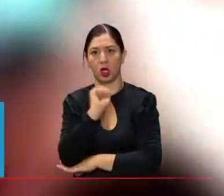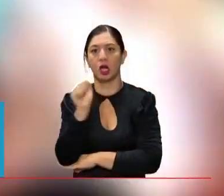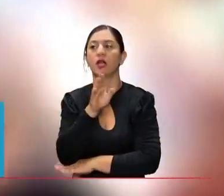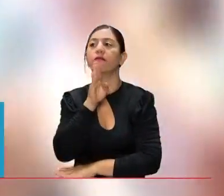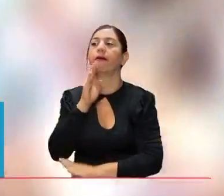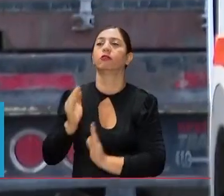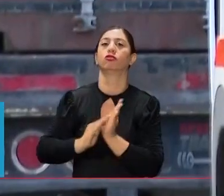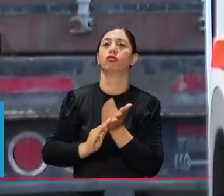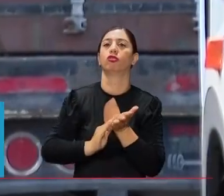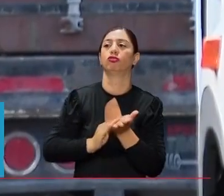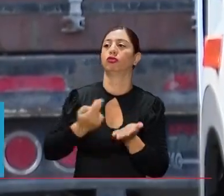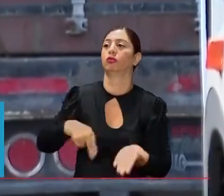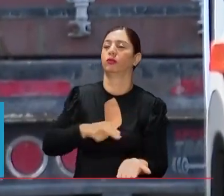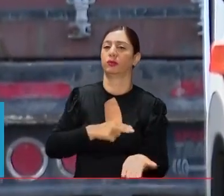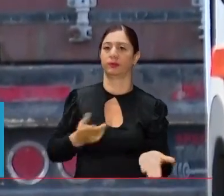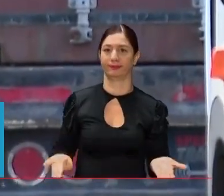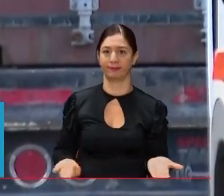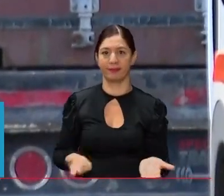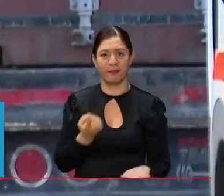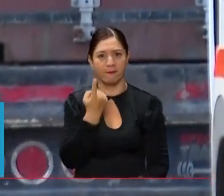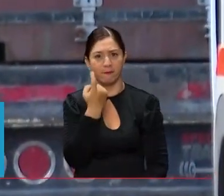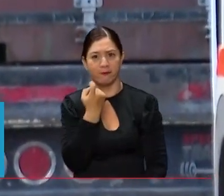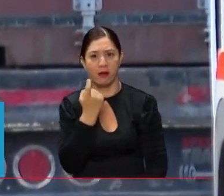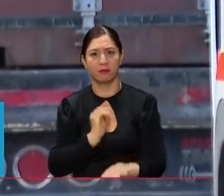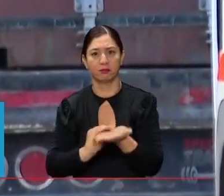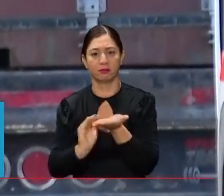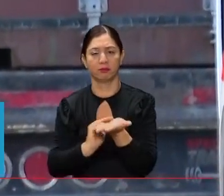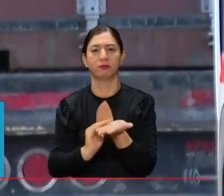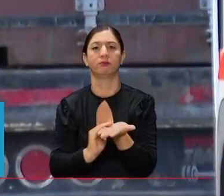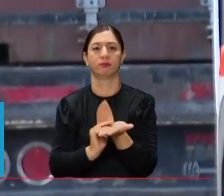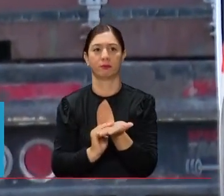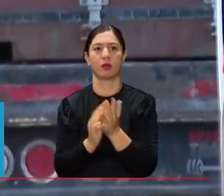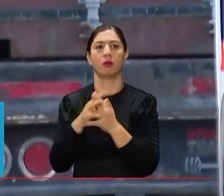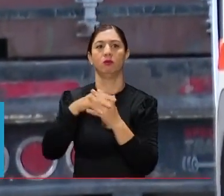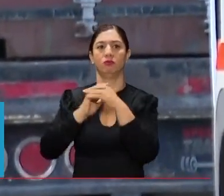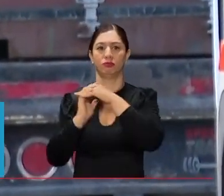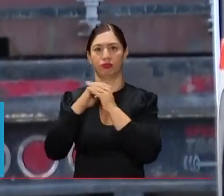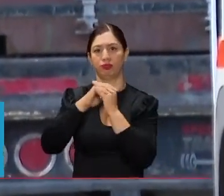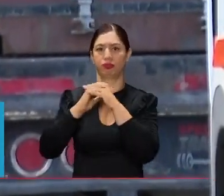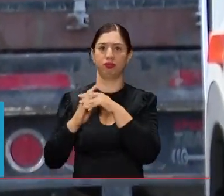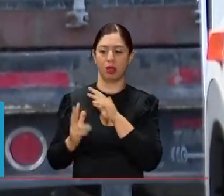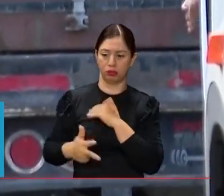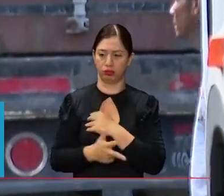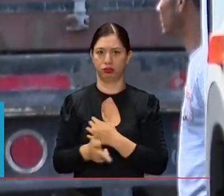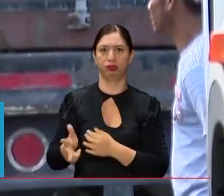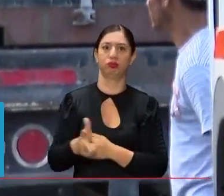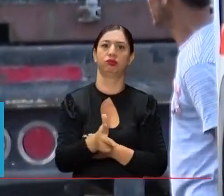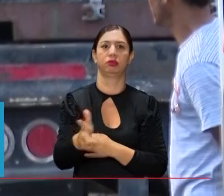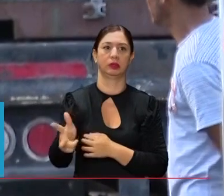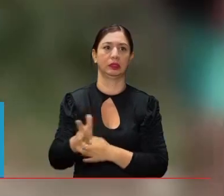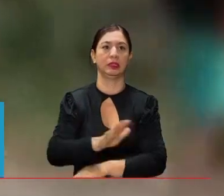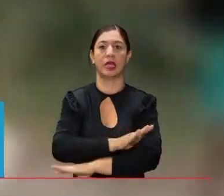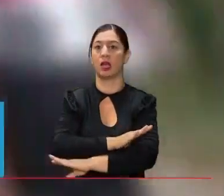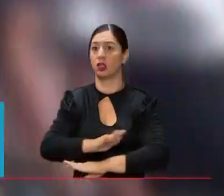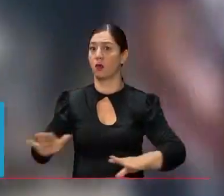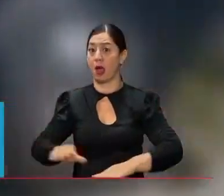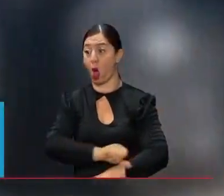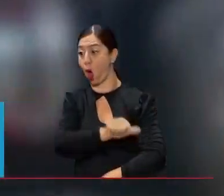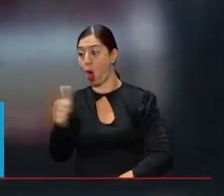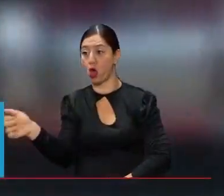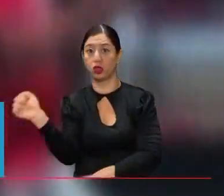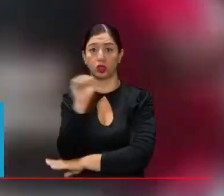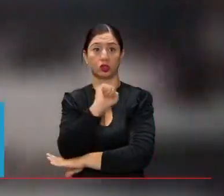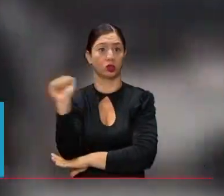a solucionar? Ante la falta de soluciones, atravesaron las tractomulas y ahora no se permite el paso de ninguna clase de vehículo,